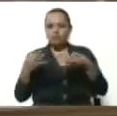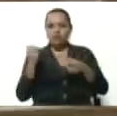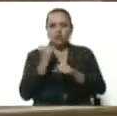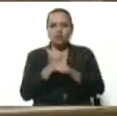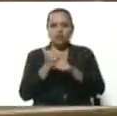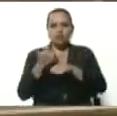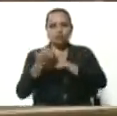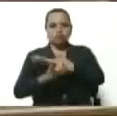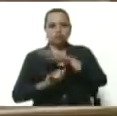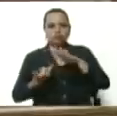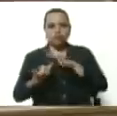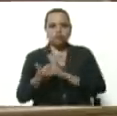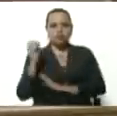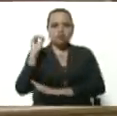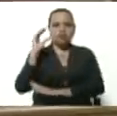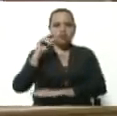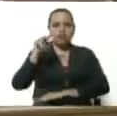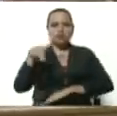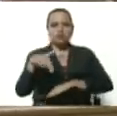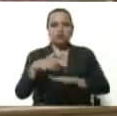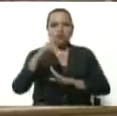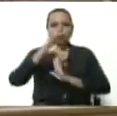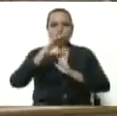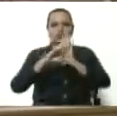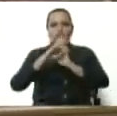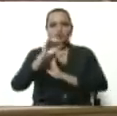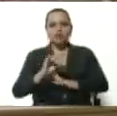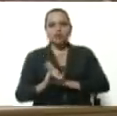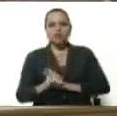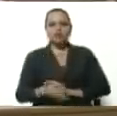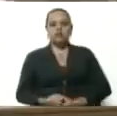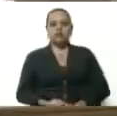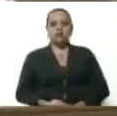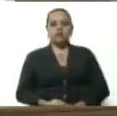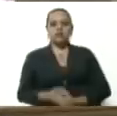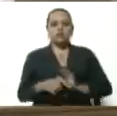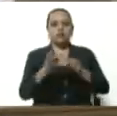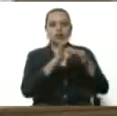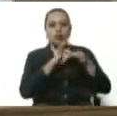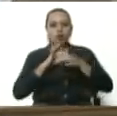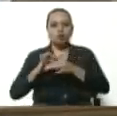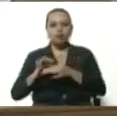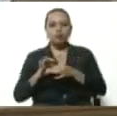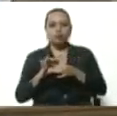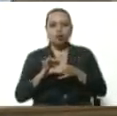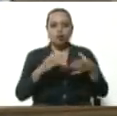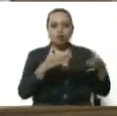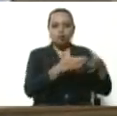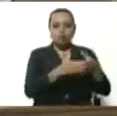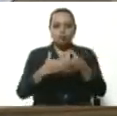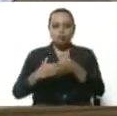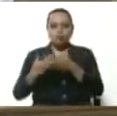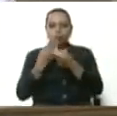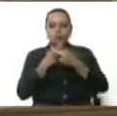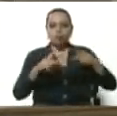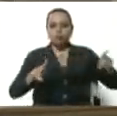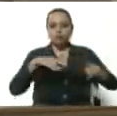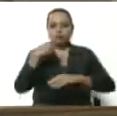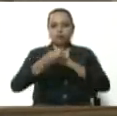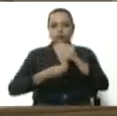institucional de la Asamblea Nacional Constituyente, en armonía con los poderes públicos